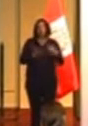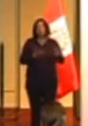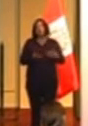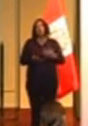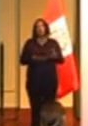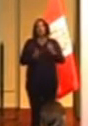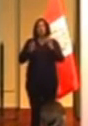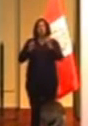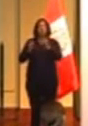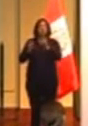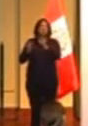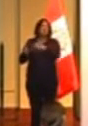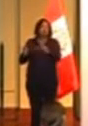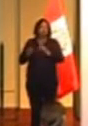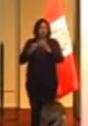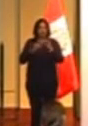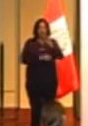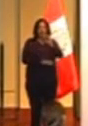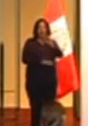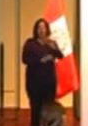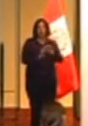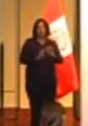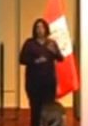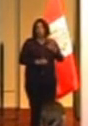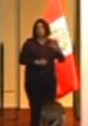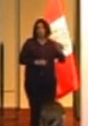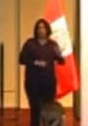recoger los premios de la Organización de Estados Americanos.